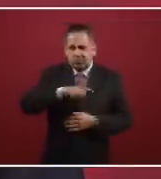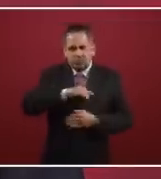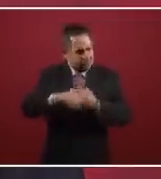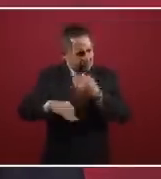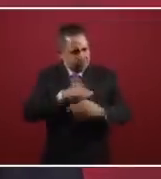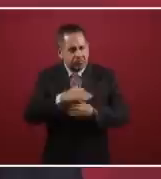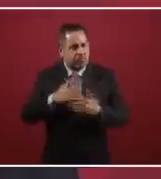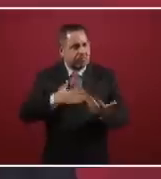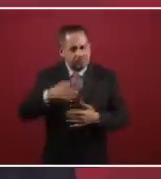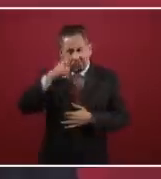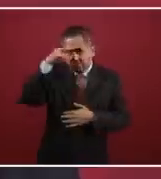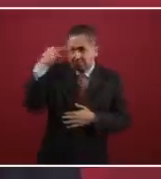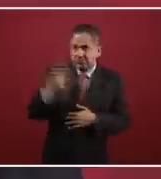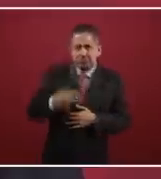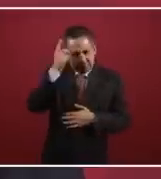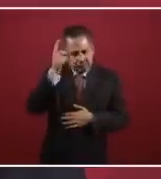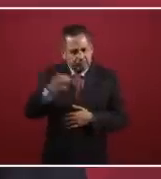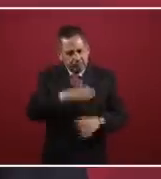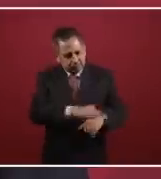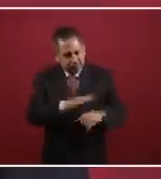todos los mexicanos.